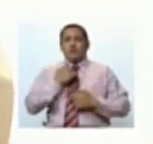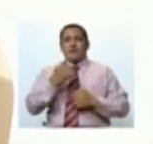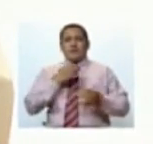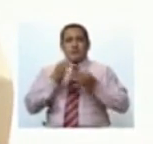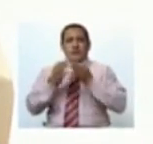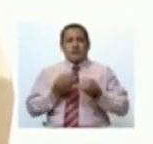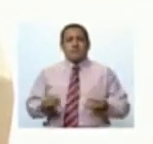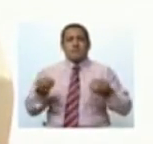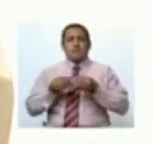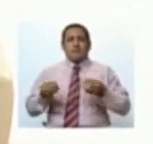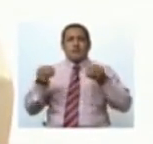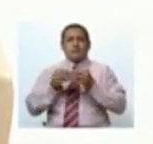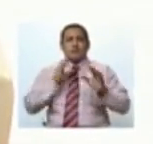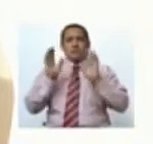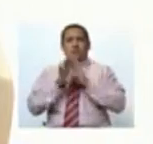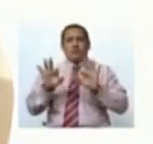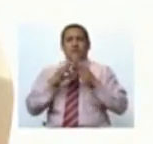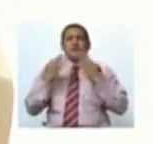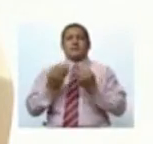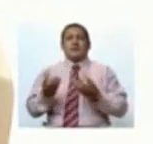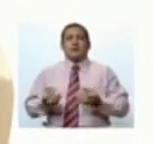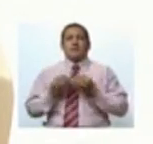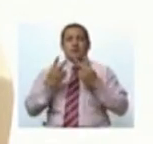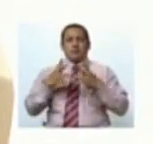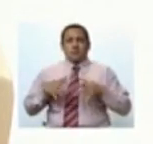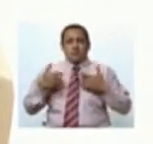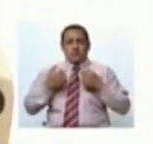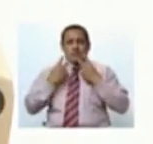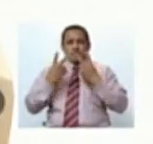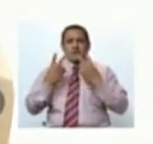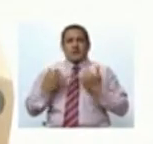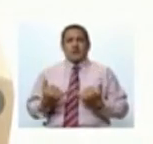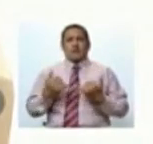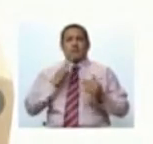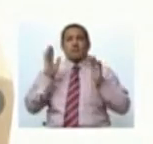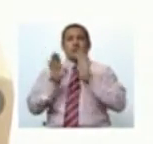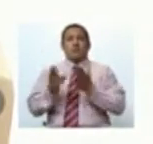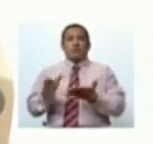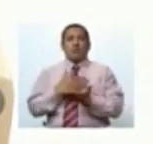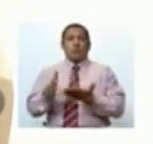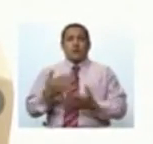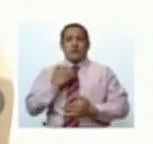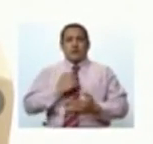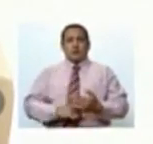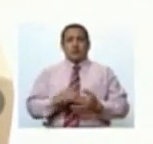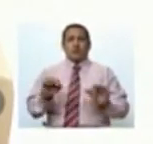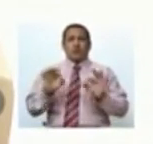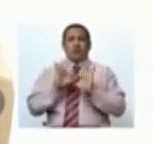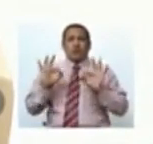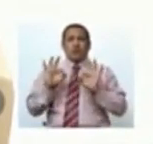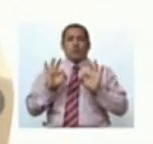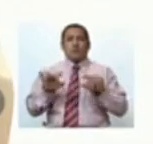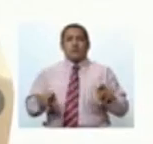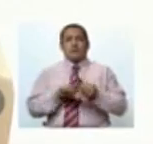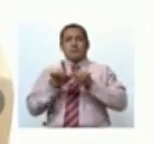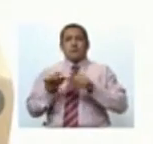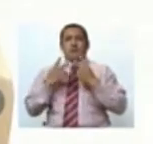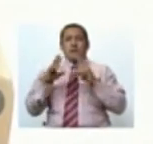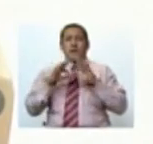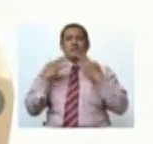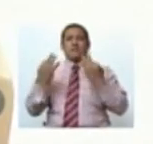yo iría un poco más allá y diría, no solo la familia, porque puede darse el supuesto de que no hay hijos, ¿no? O eventualmente